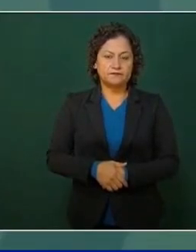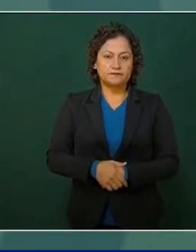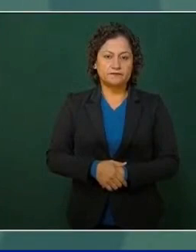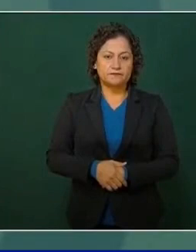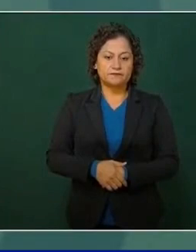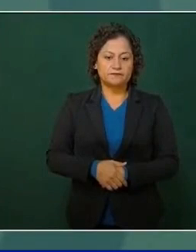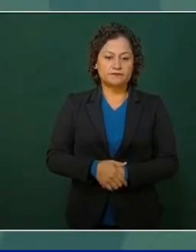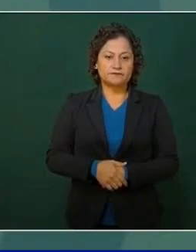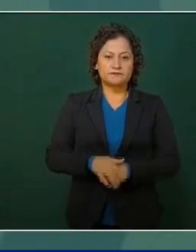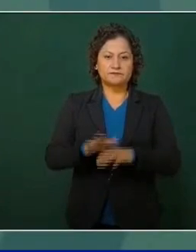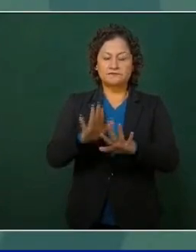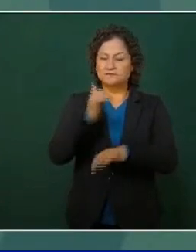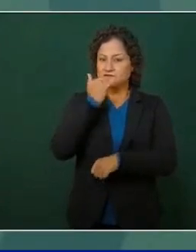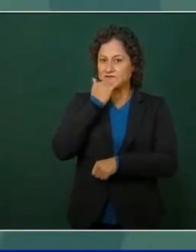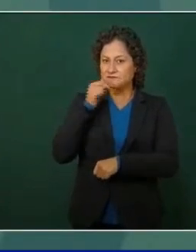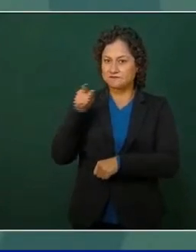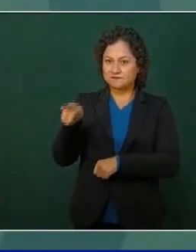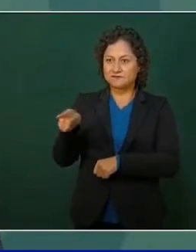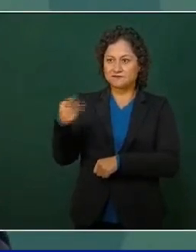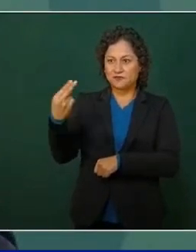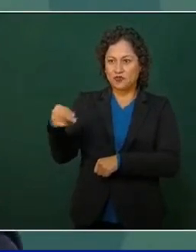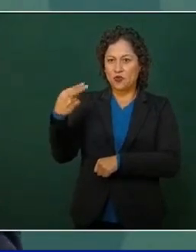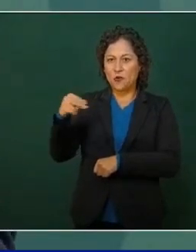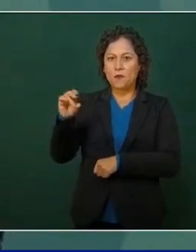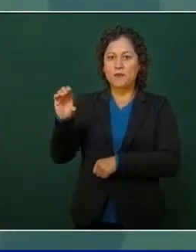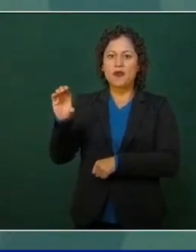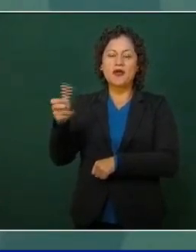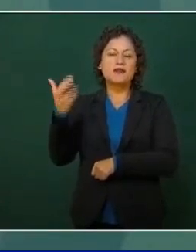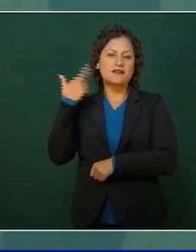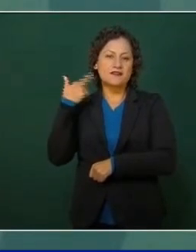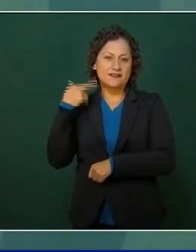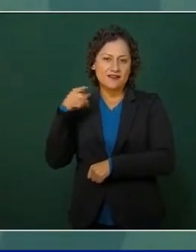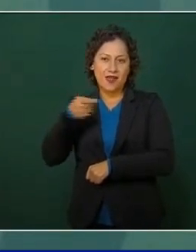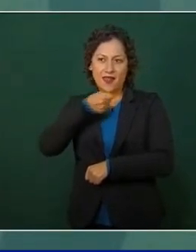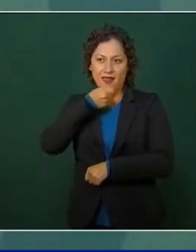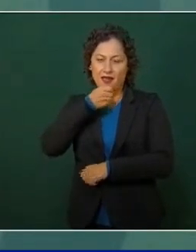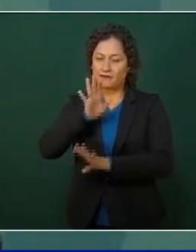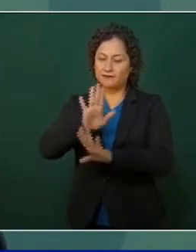no voy a decir el nombre del conductor, pero